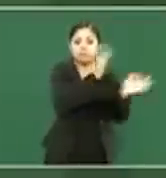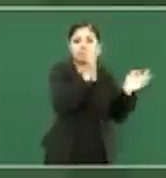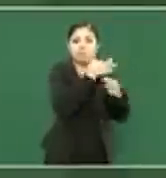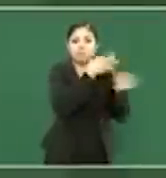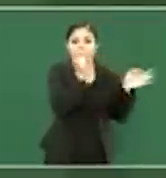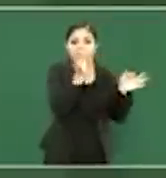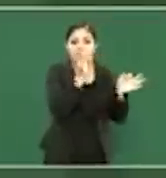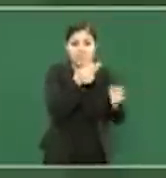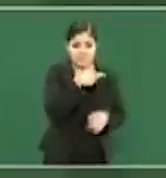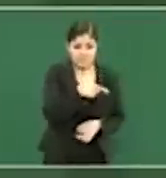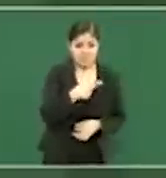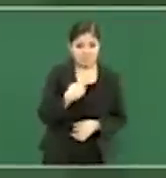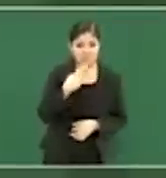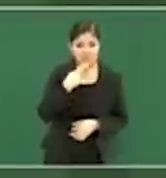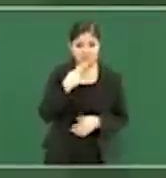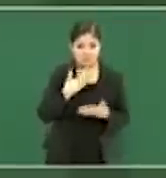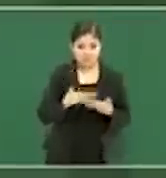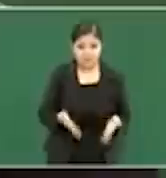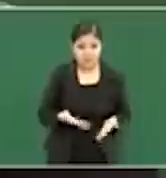ya no funciona.